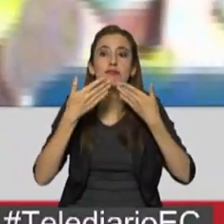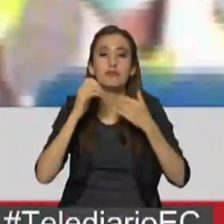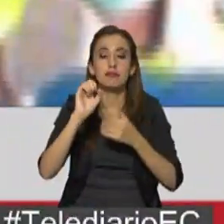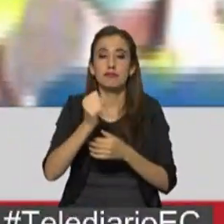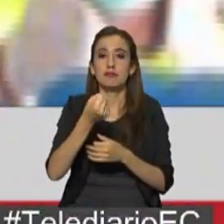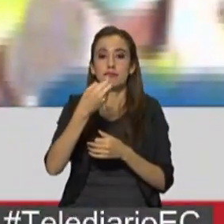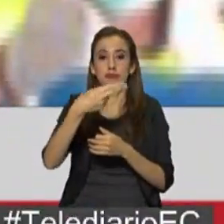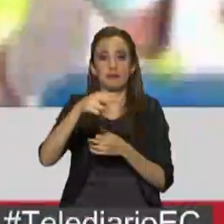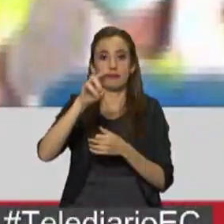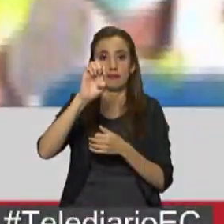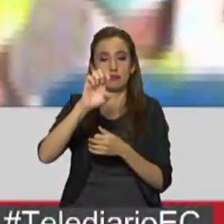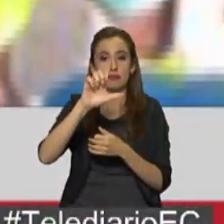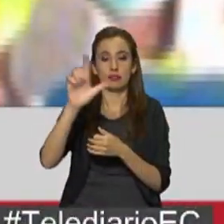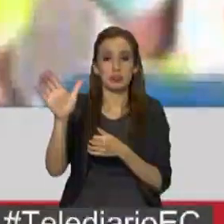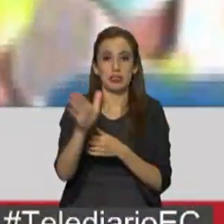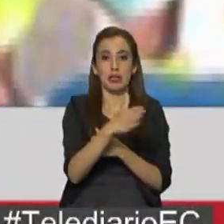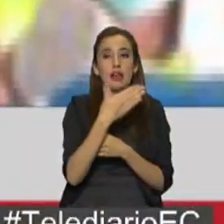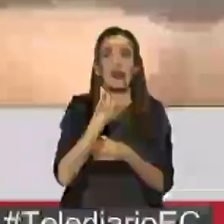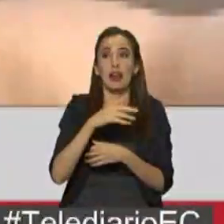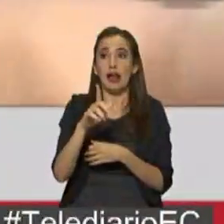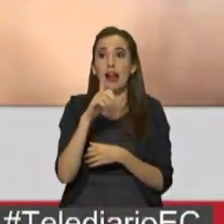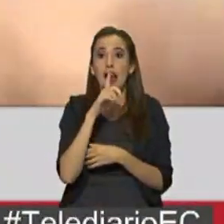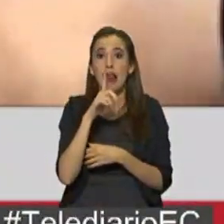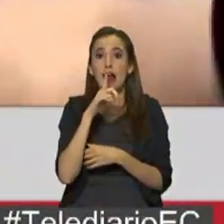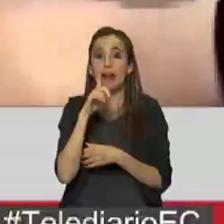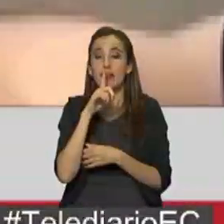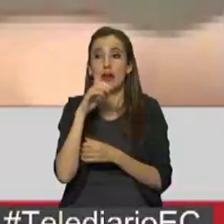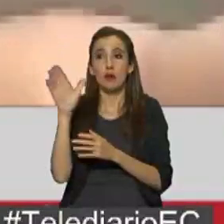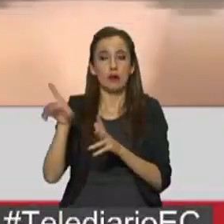y se embarcaron en el aeropuerto de latacunga